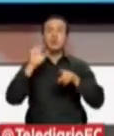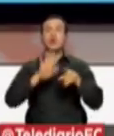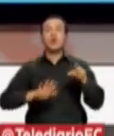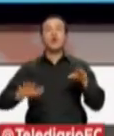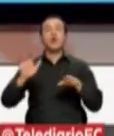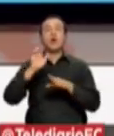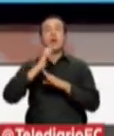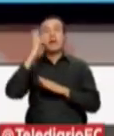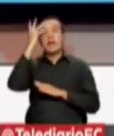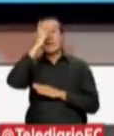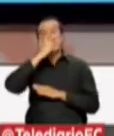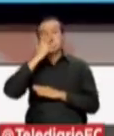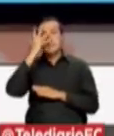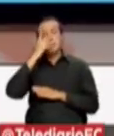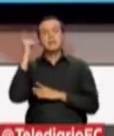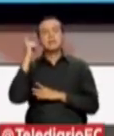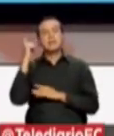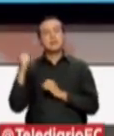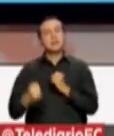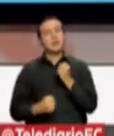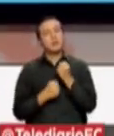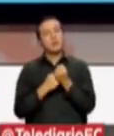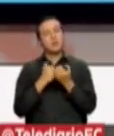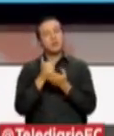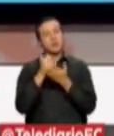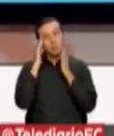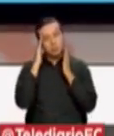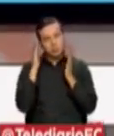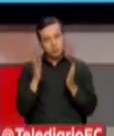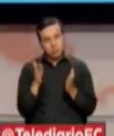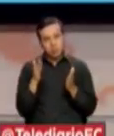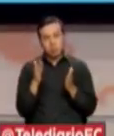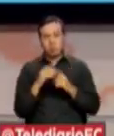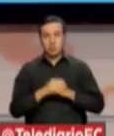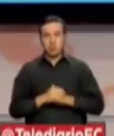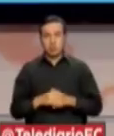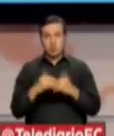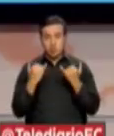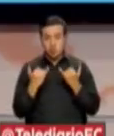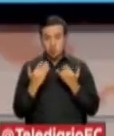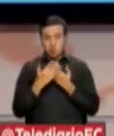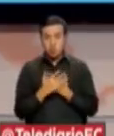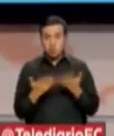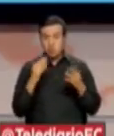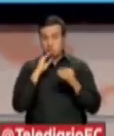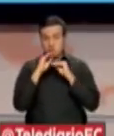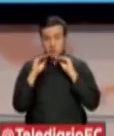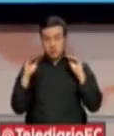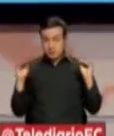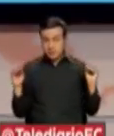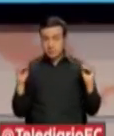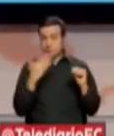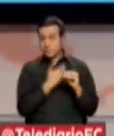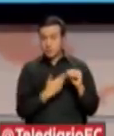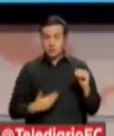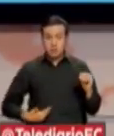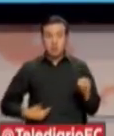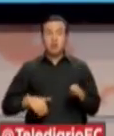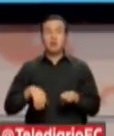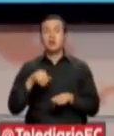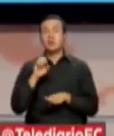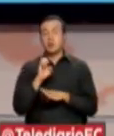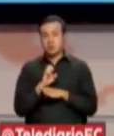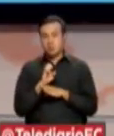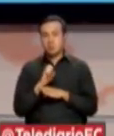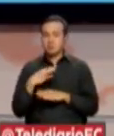que esmeraldas necesita ser atendida es la oportunidad para decir lo siguiente el presidente de la república tiene